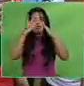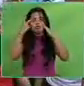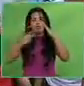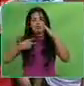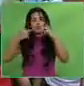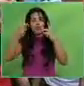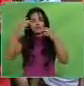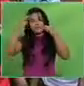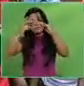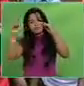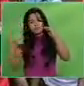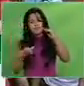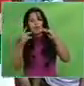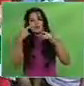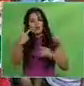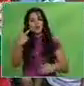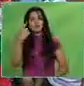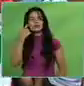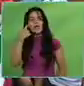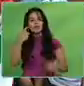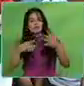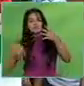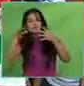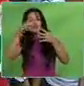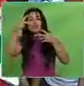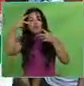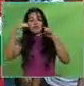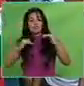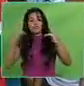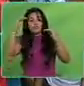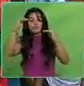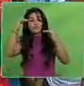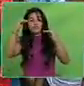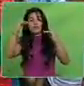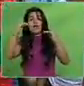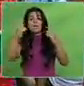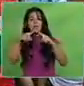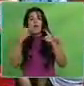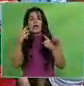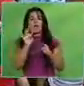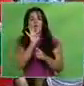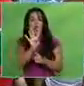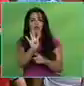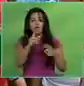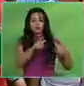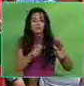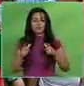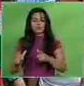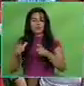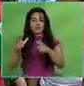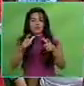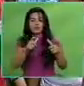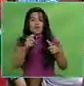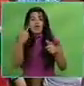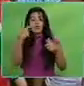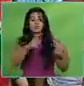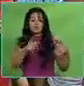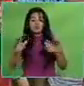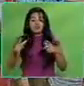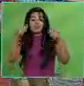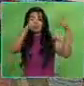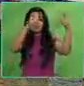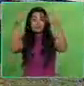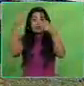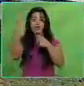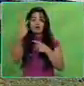unos pequeños edificios de cuatro apartamentos, dos en planta baja y dos en planta alta. Y con